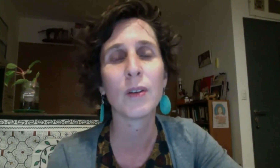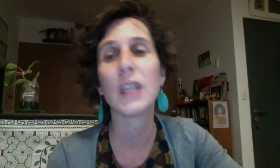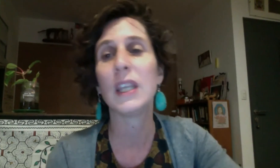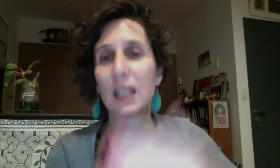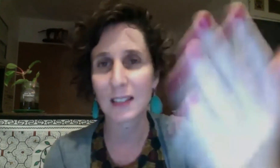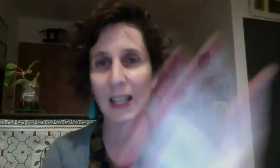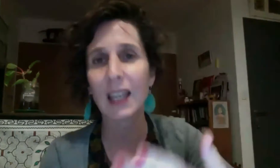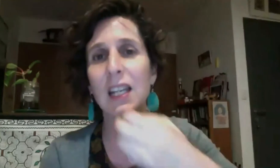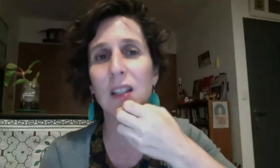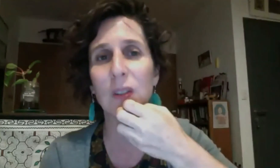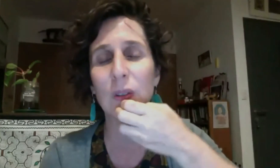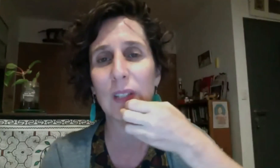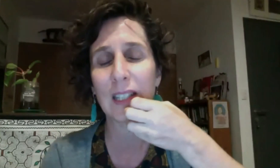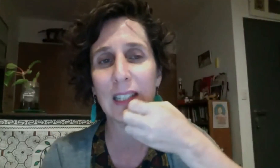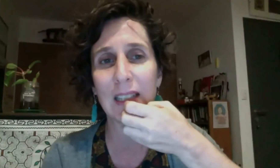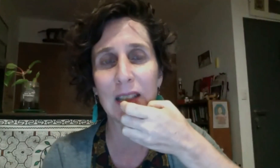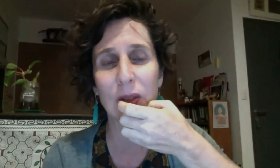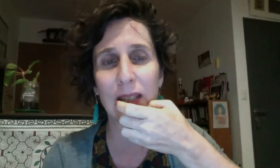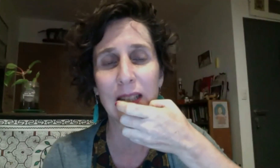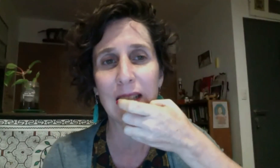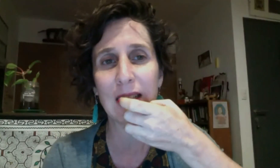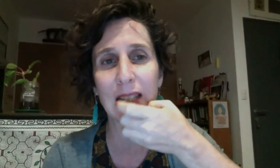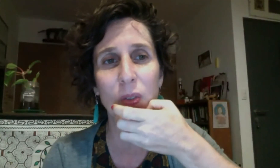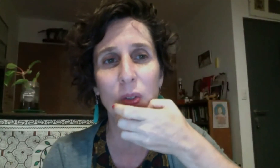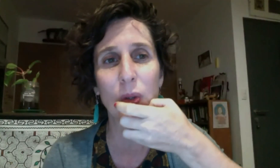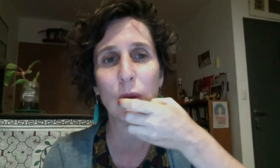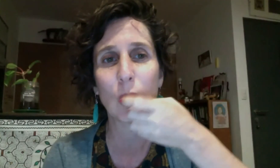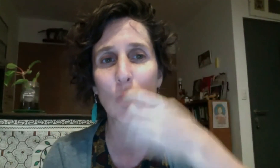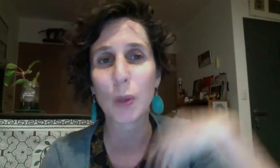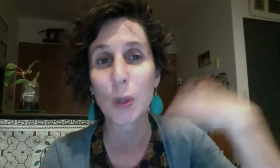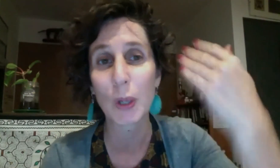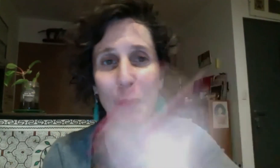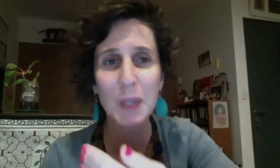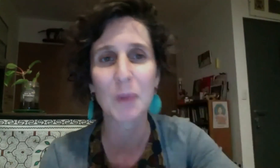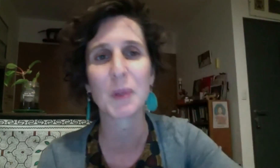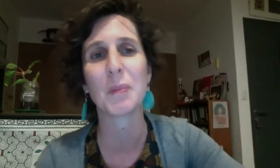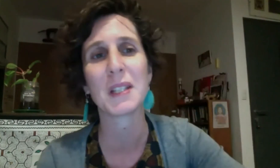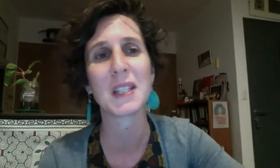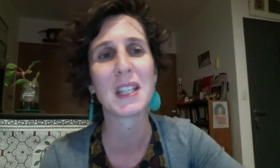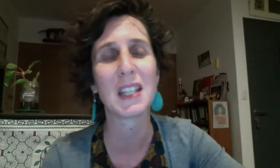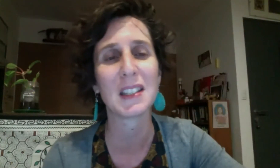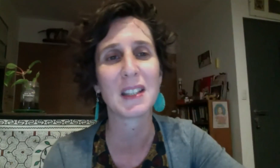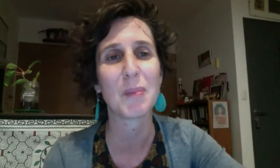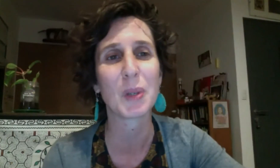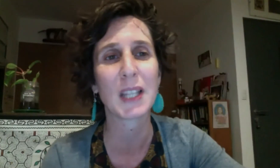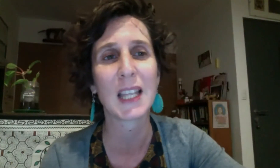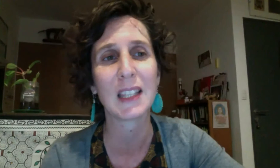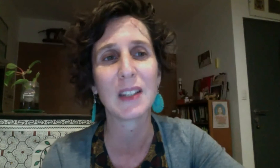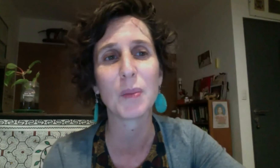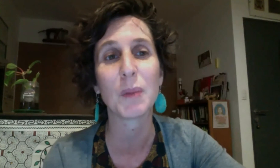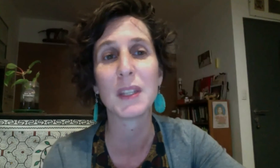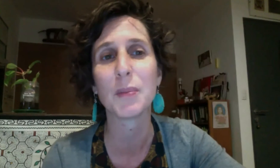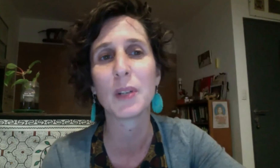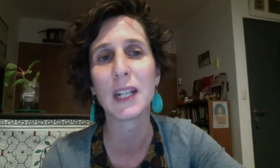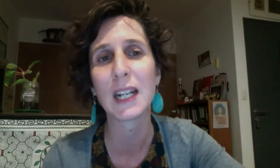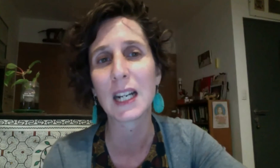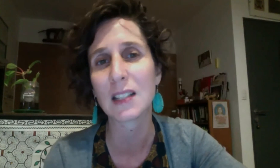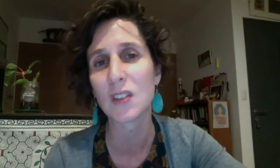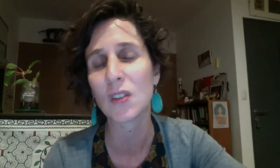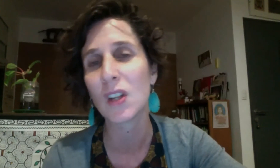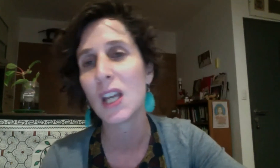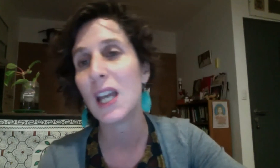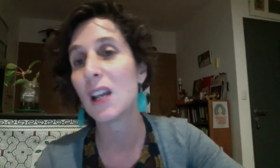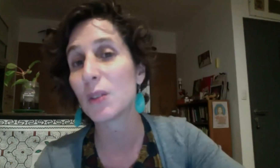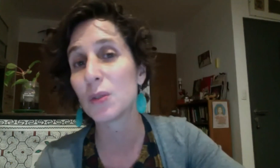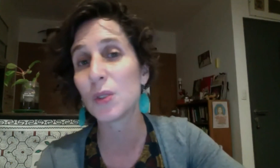¿no? Y que está escrito, de hecho, en el texto introductorio, pero lo repito porque me parece importante, ¿no? Permite poner en